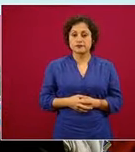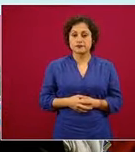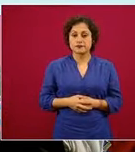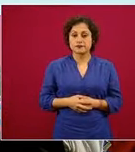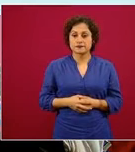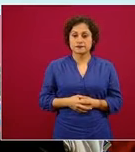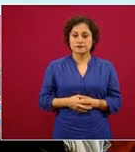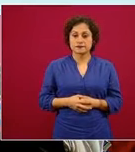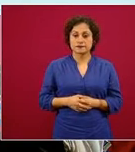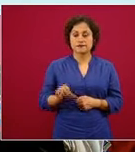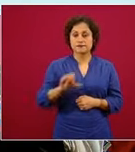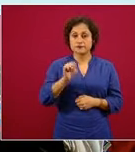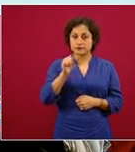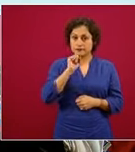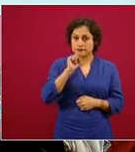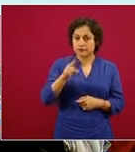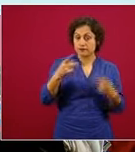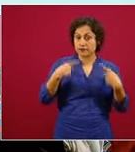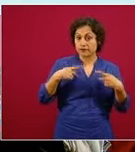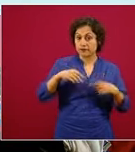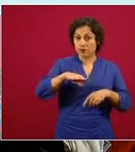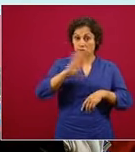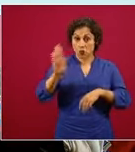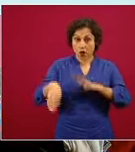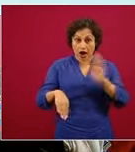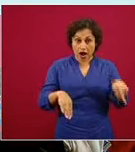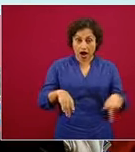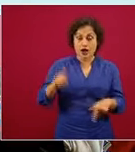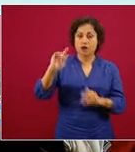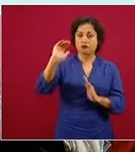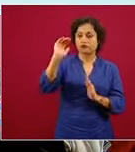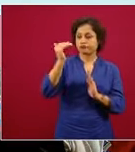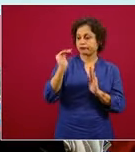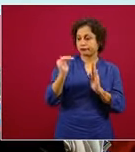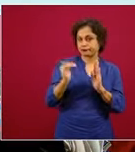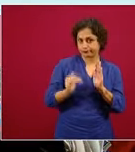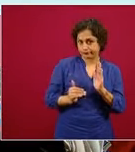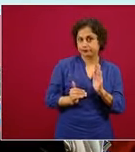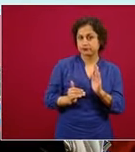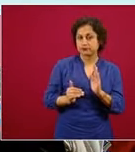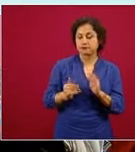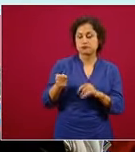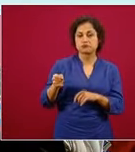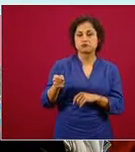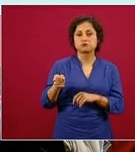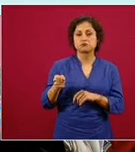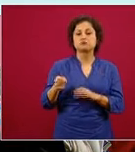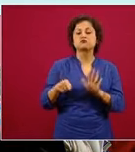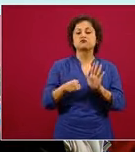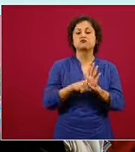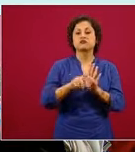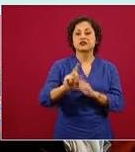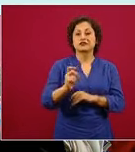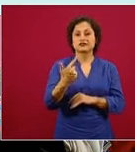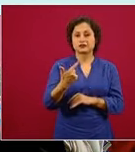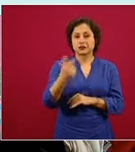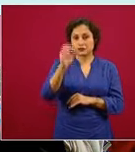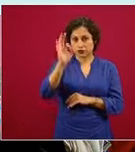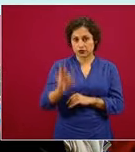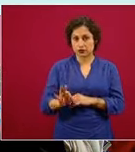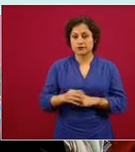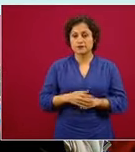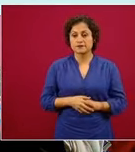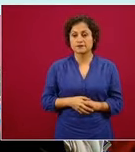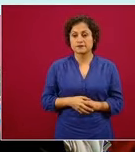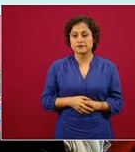una disminución en las defunciones en las 2 últimas semanas, con una diferencial de menos 37%.